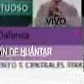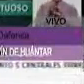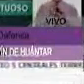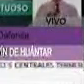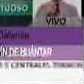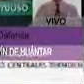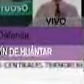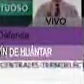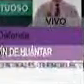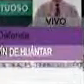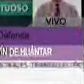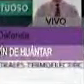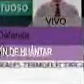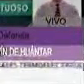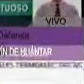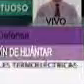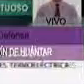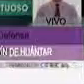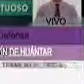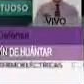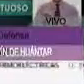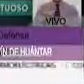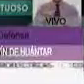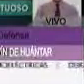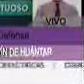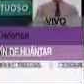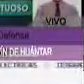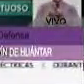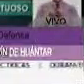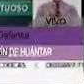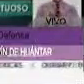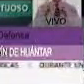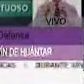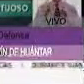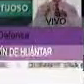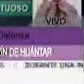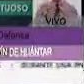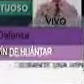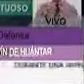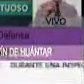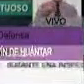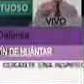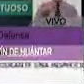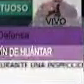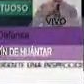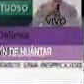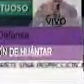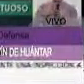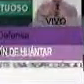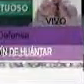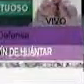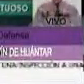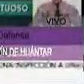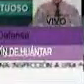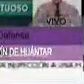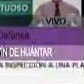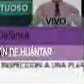resoluciones judiciales. Y con relación al tema de la utilización de ese audio,